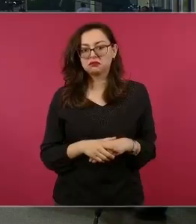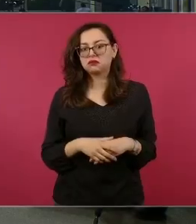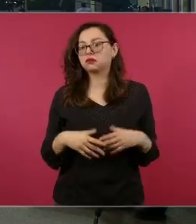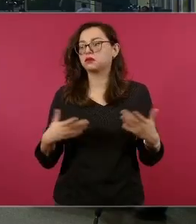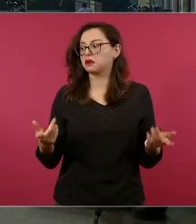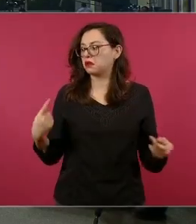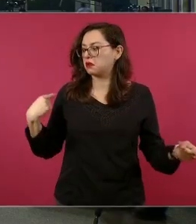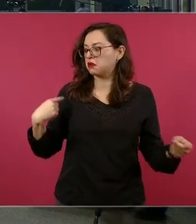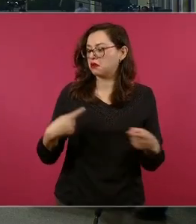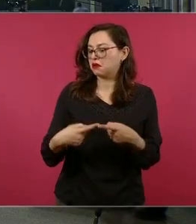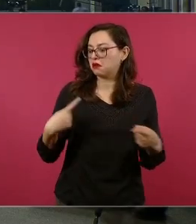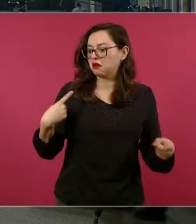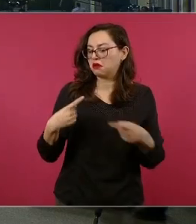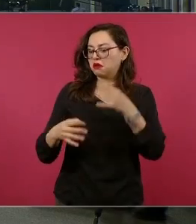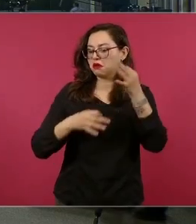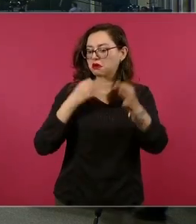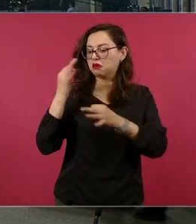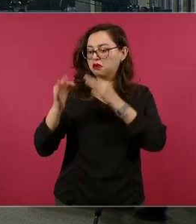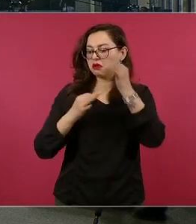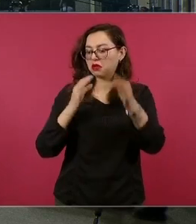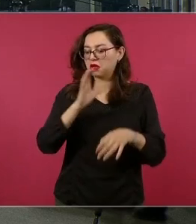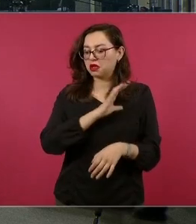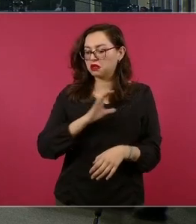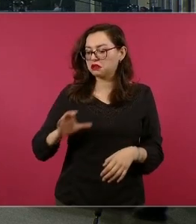candidatos asesinados? Le digo,